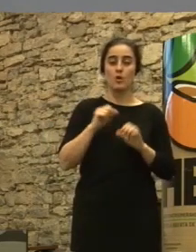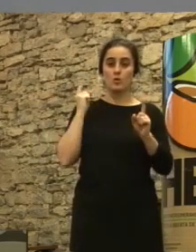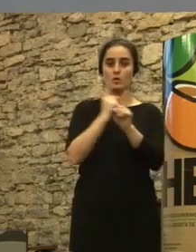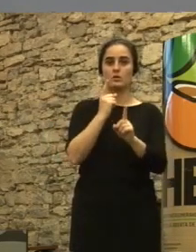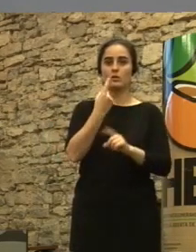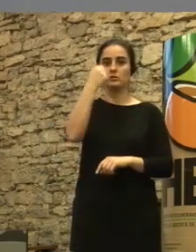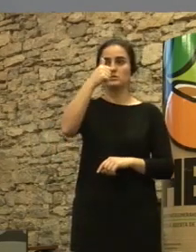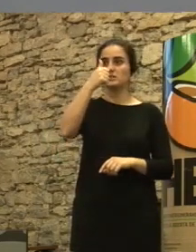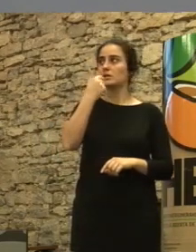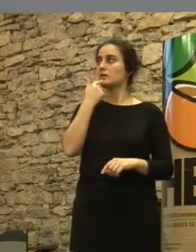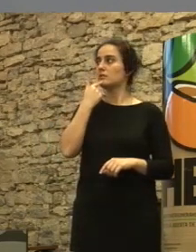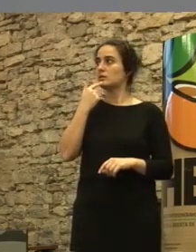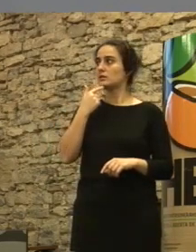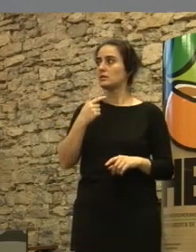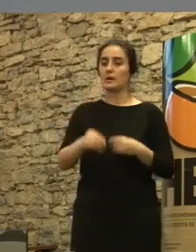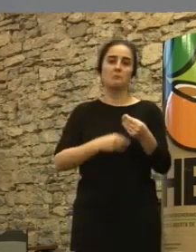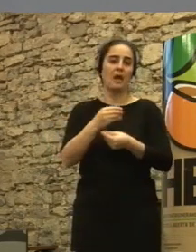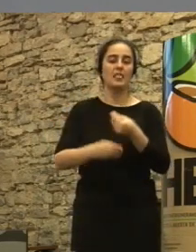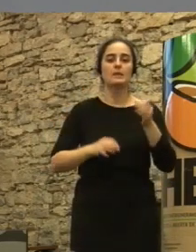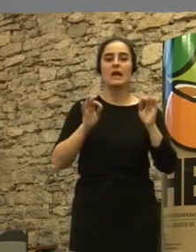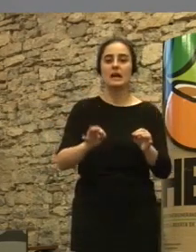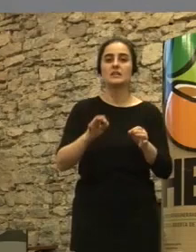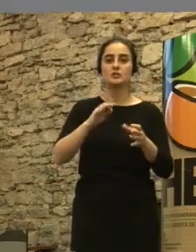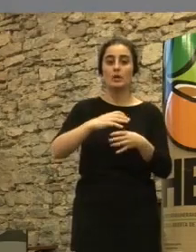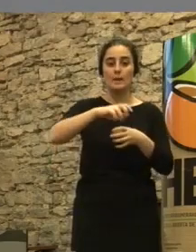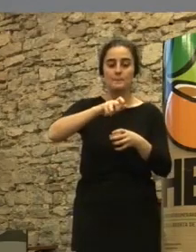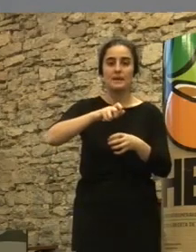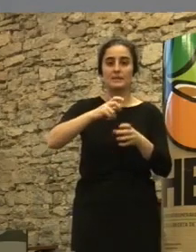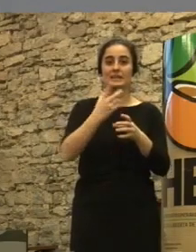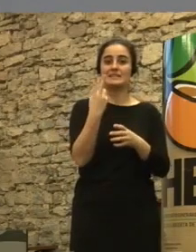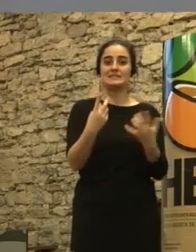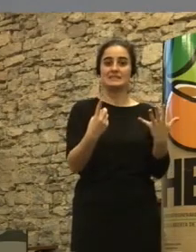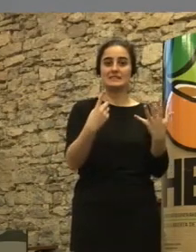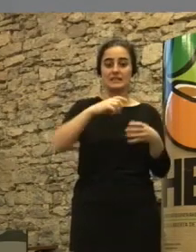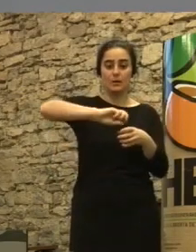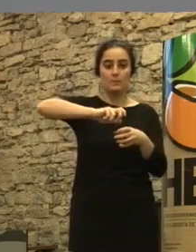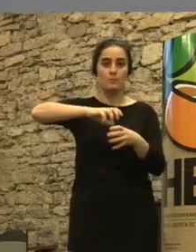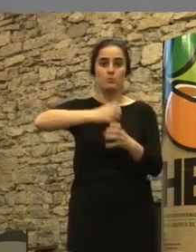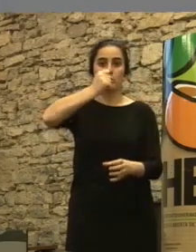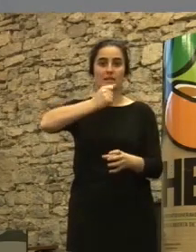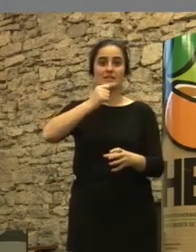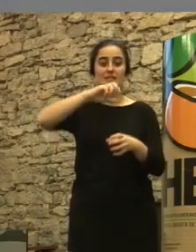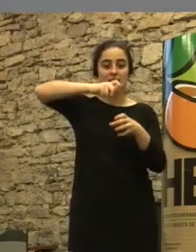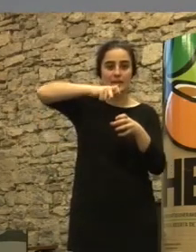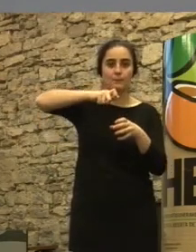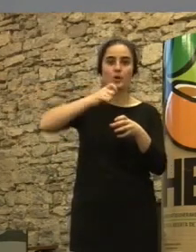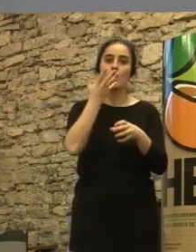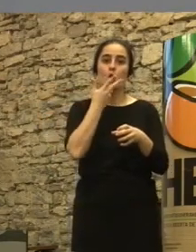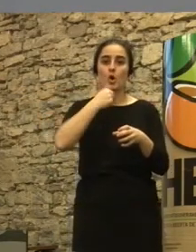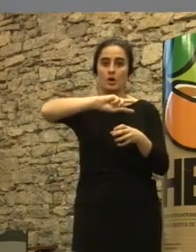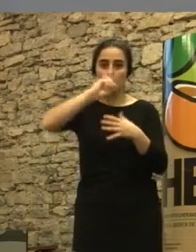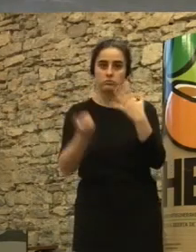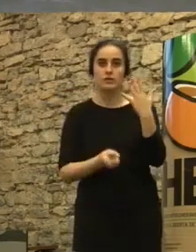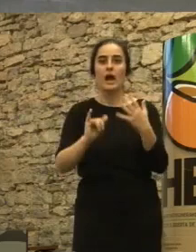Fombella dijo, vamos a celebrar la primavera, vete a saber qué, y sacó un pack de seis botellas con seis tapones de seis colores distintos. Y estaba el amarillo, había el amarillo,